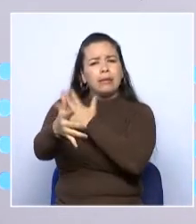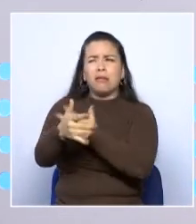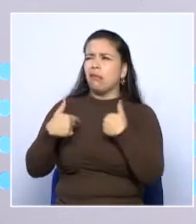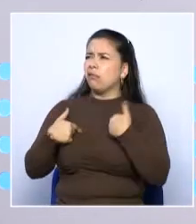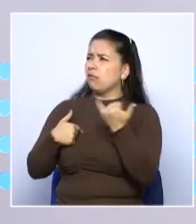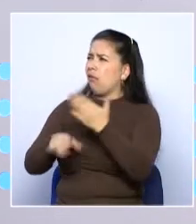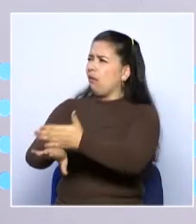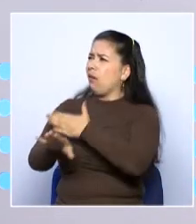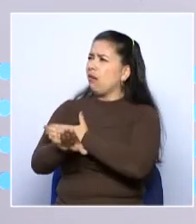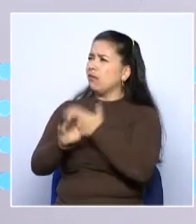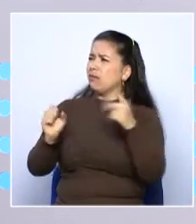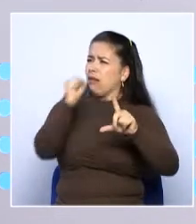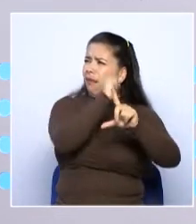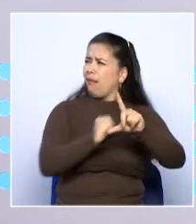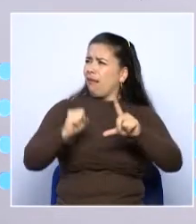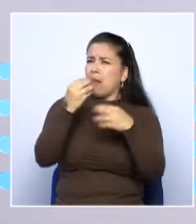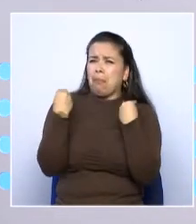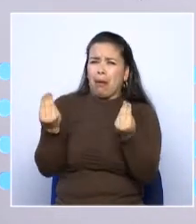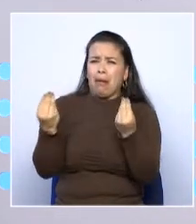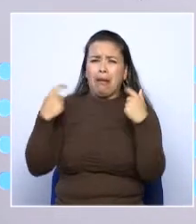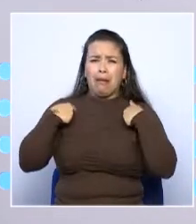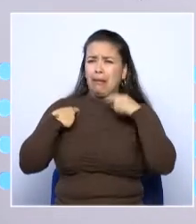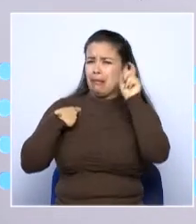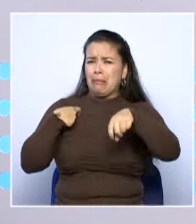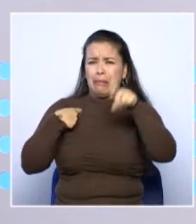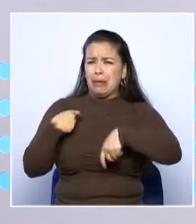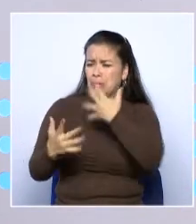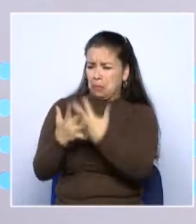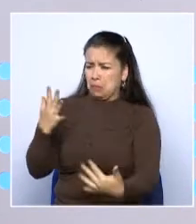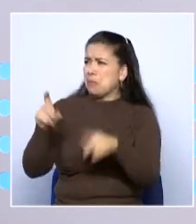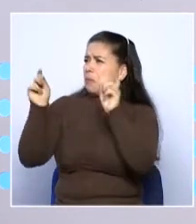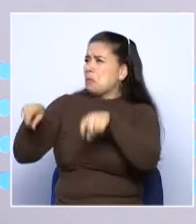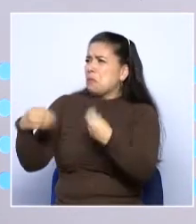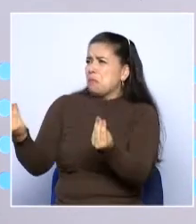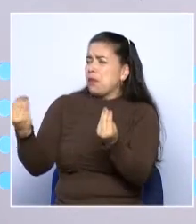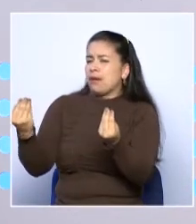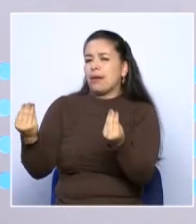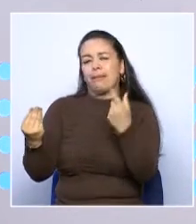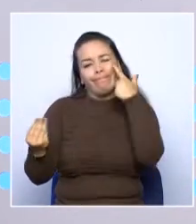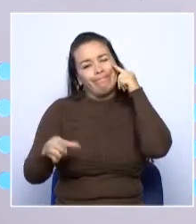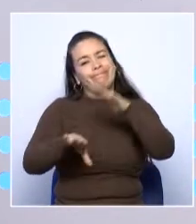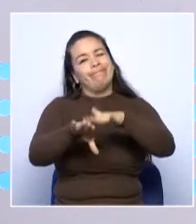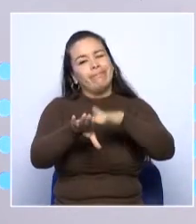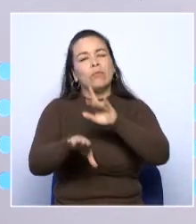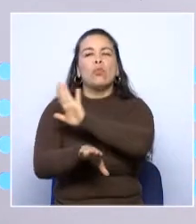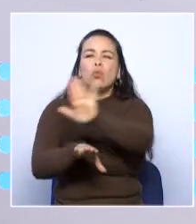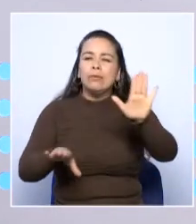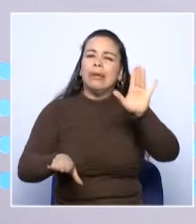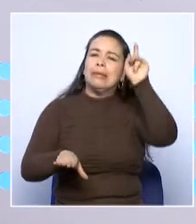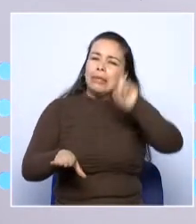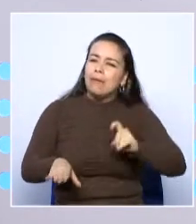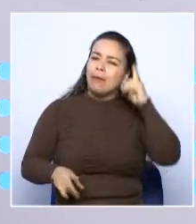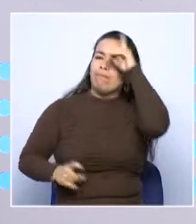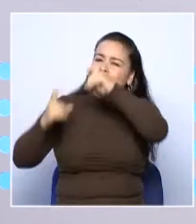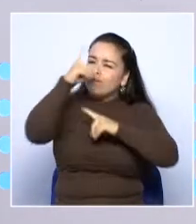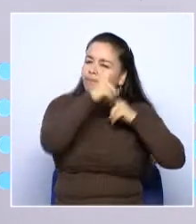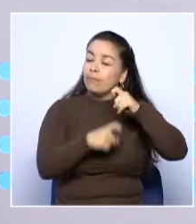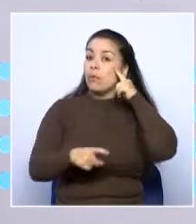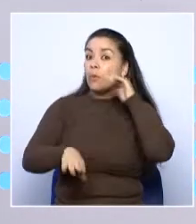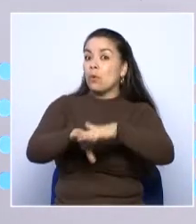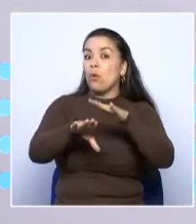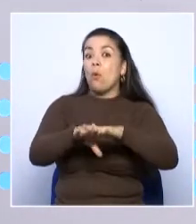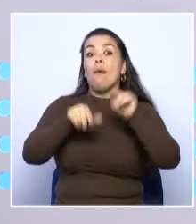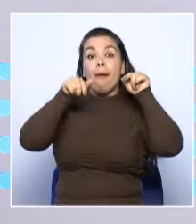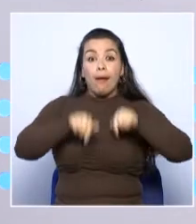hicieron la ecografía, ¿para qué yo voy a necesitar eso? Y es bueno que ustedes entiendan esto, porque así como tenemos